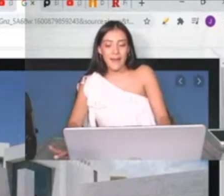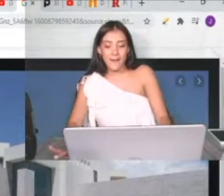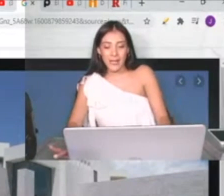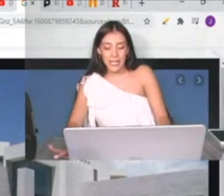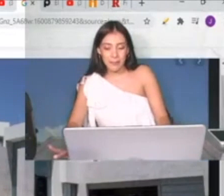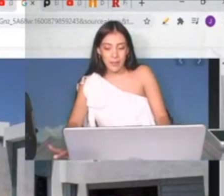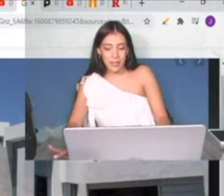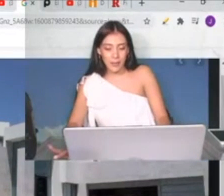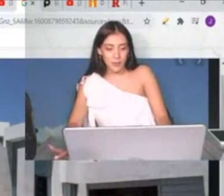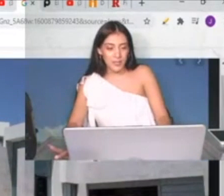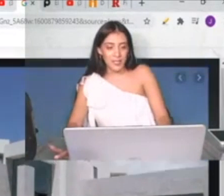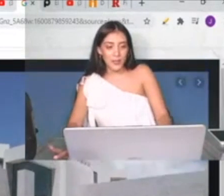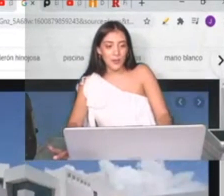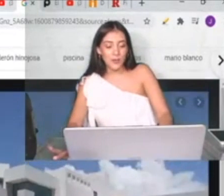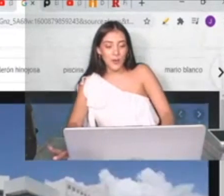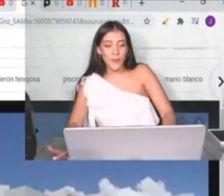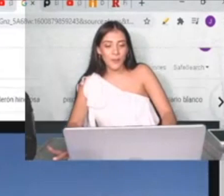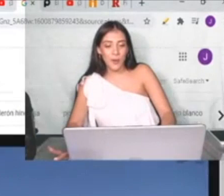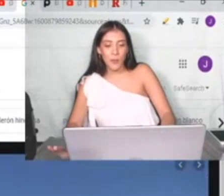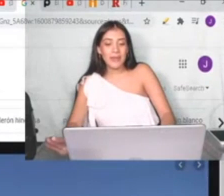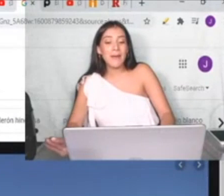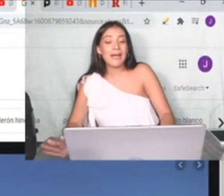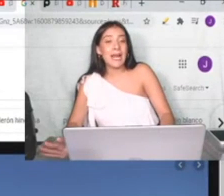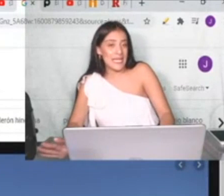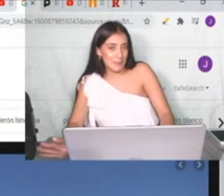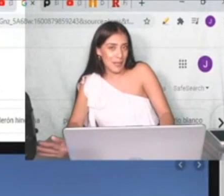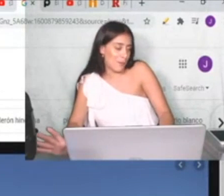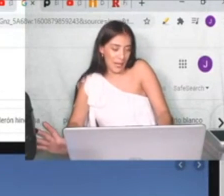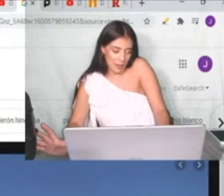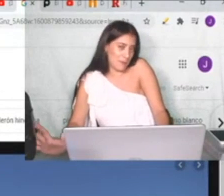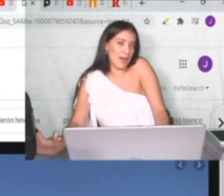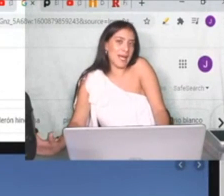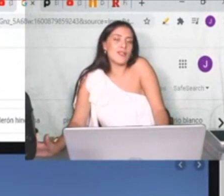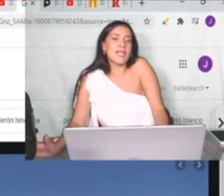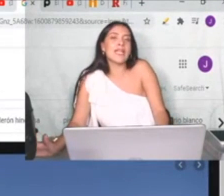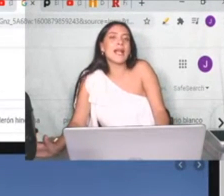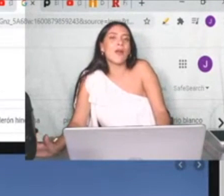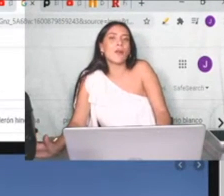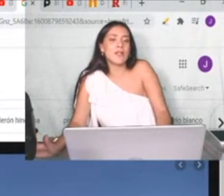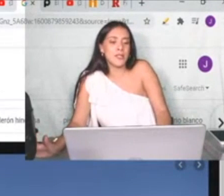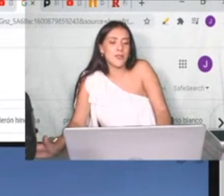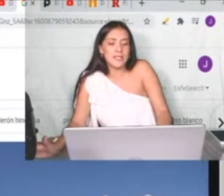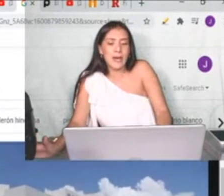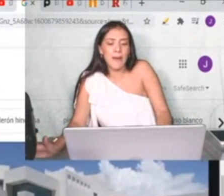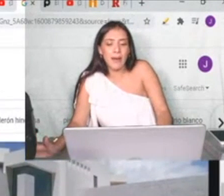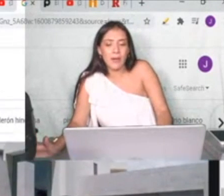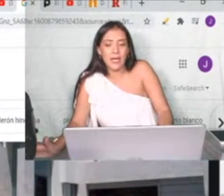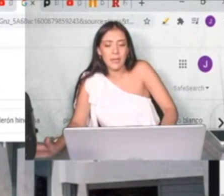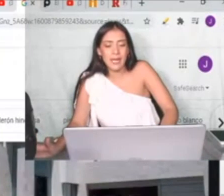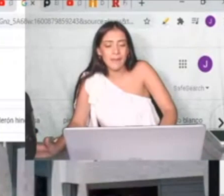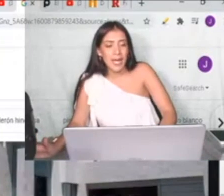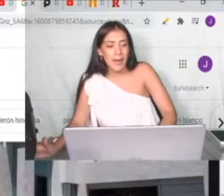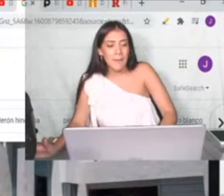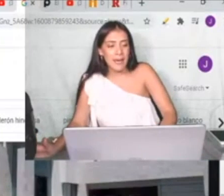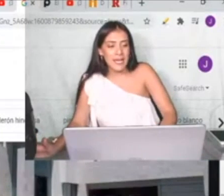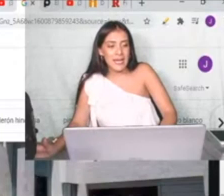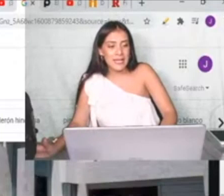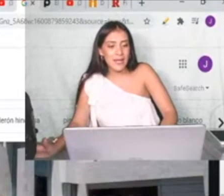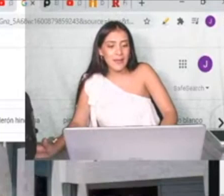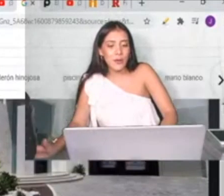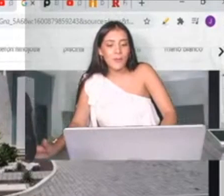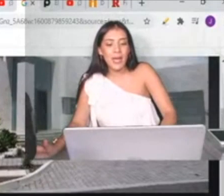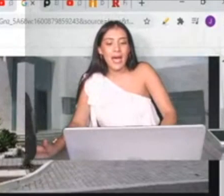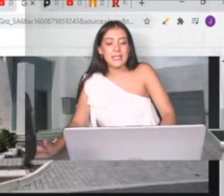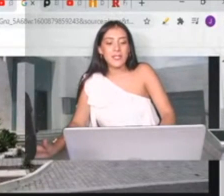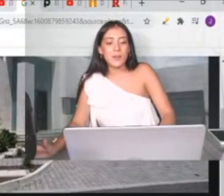llegaba Felipe. Digo, pues el señor no andaba a raíz, para que nos quede claro, ¿no? El señor se daba la buena vida, vaya que